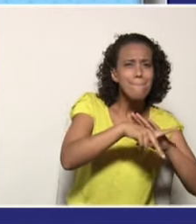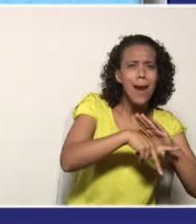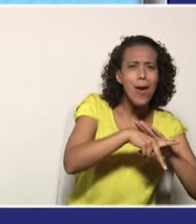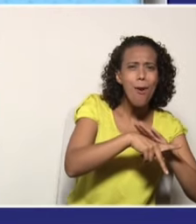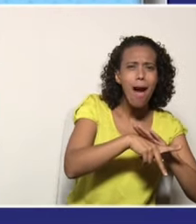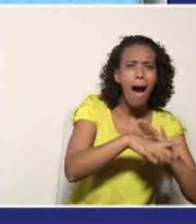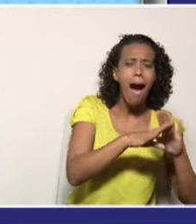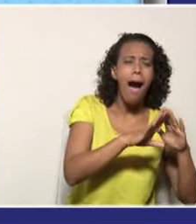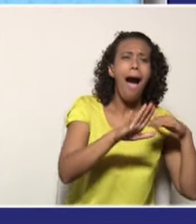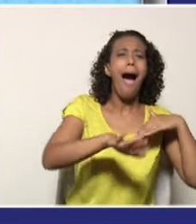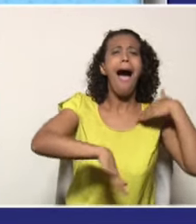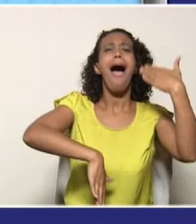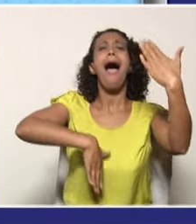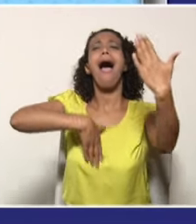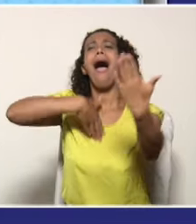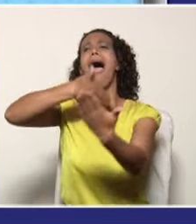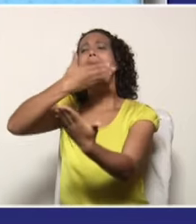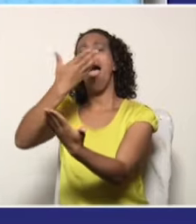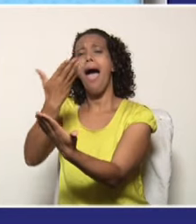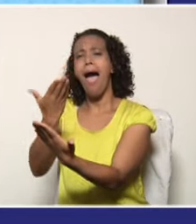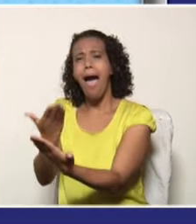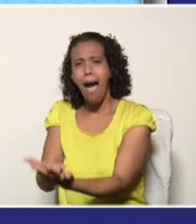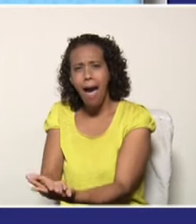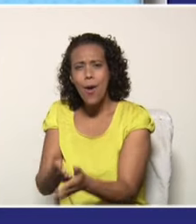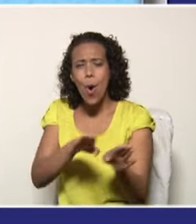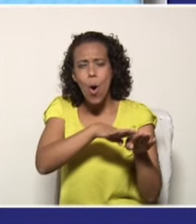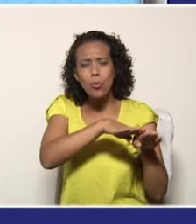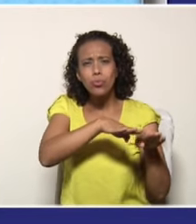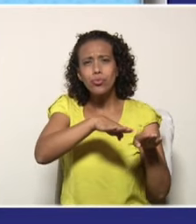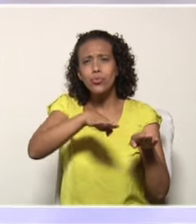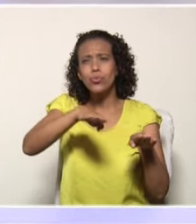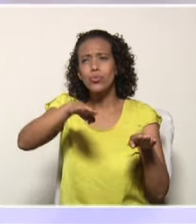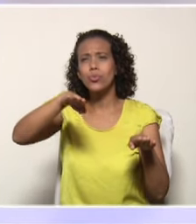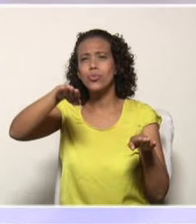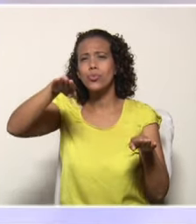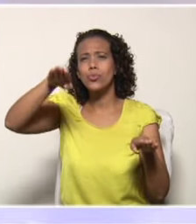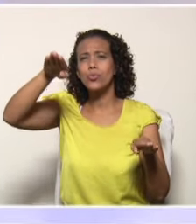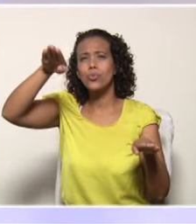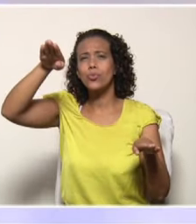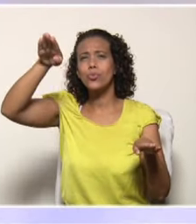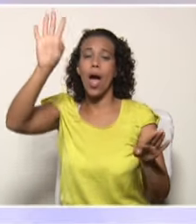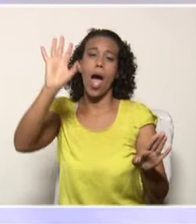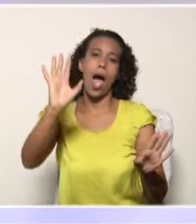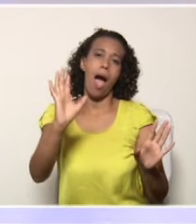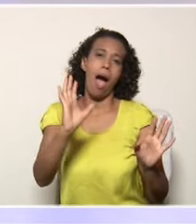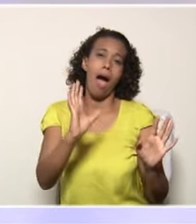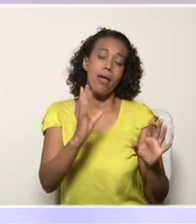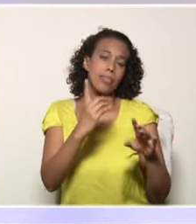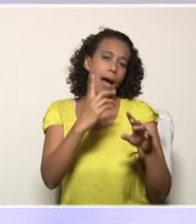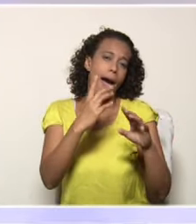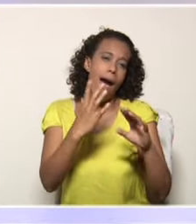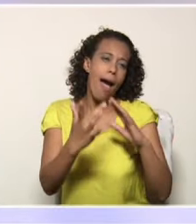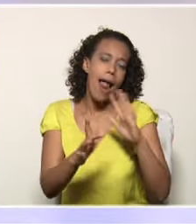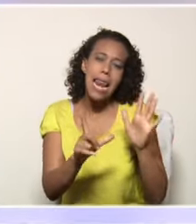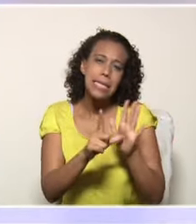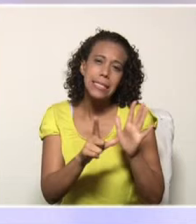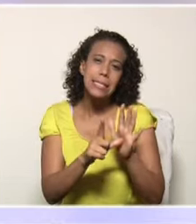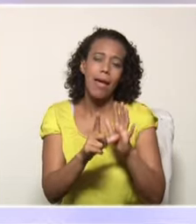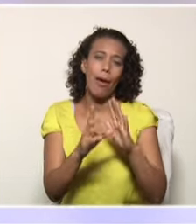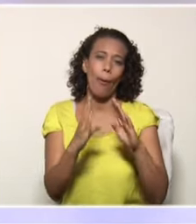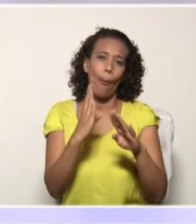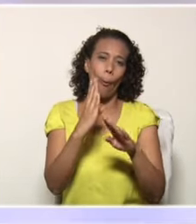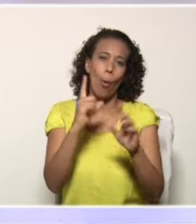por nuestros estudios, desde que comenzamos, desde educación inicial hasta educación media, que es lo que estamos